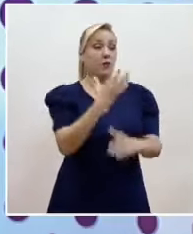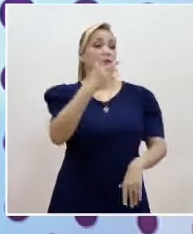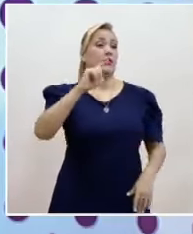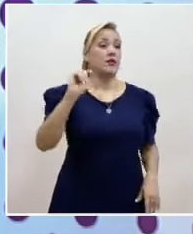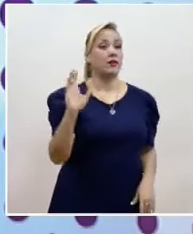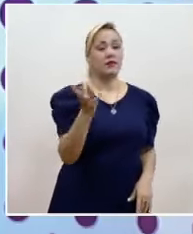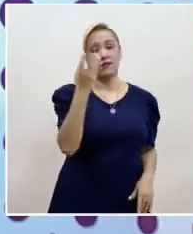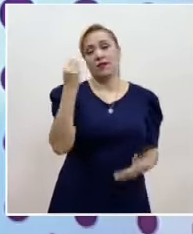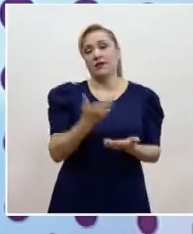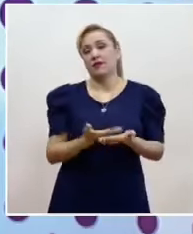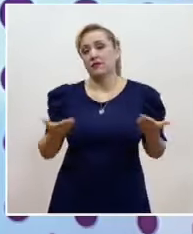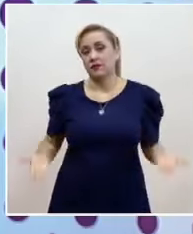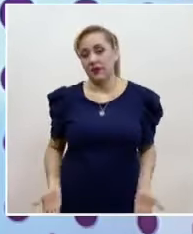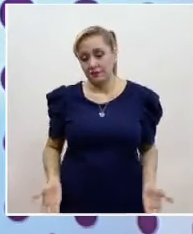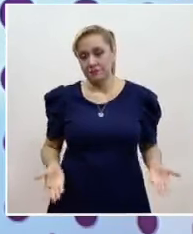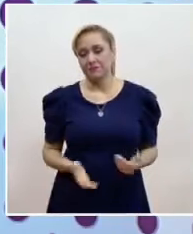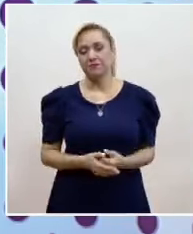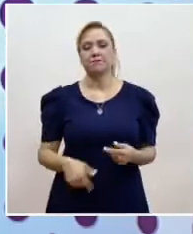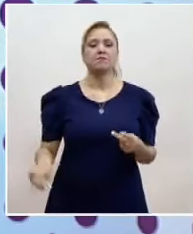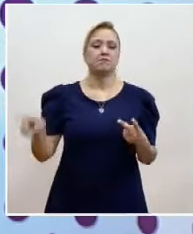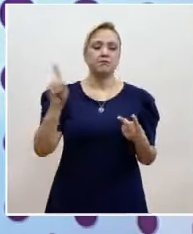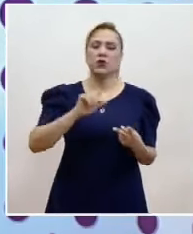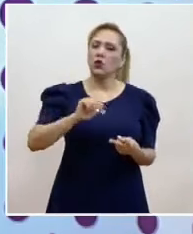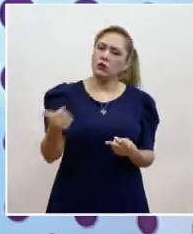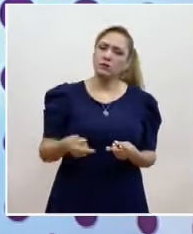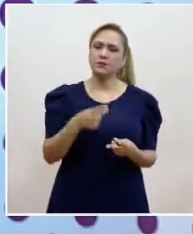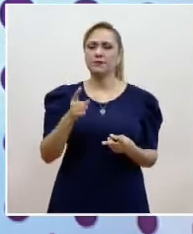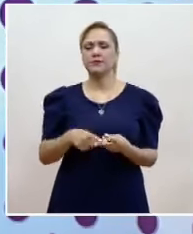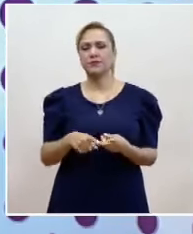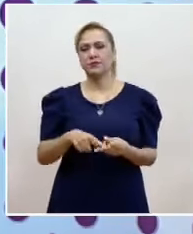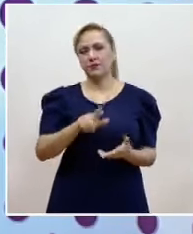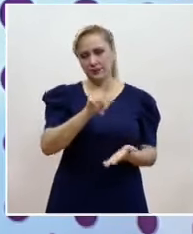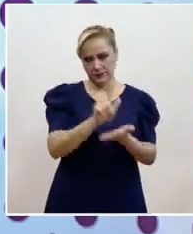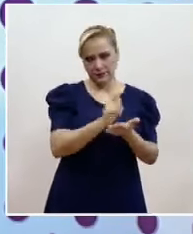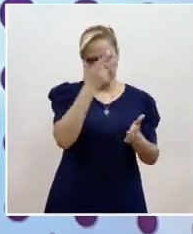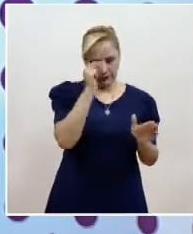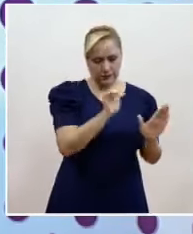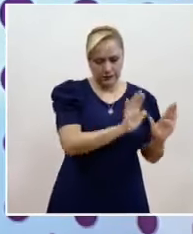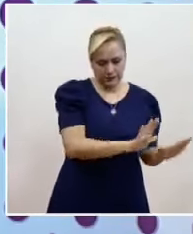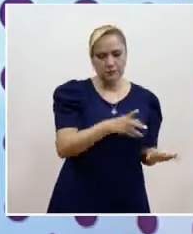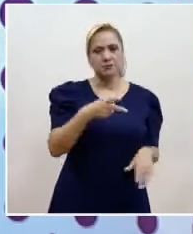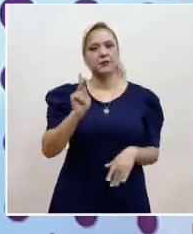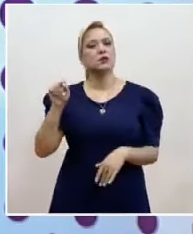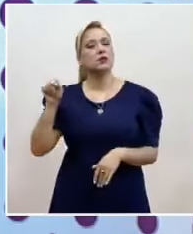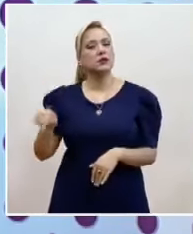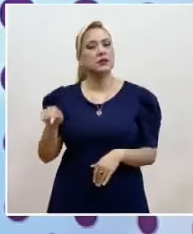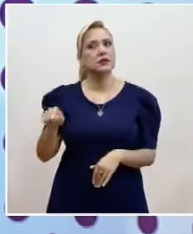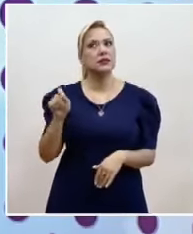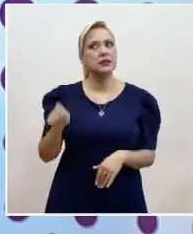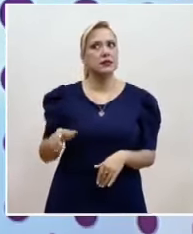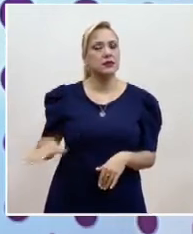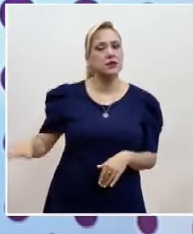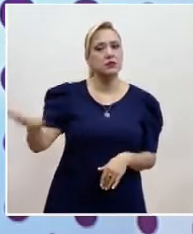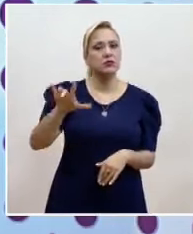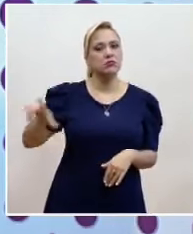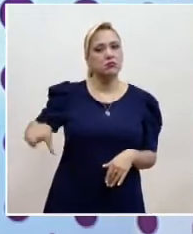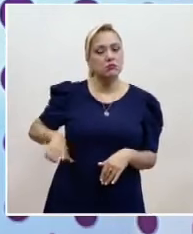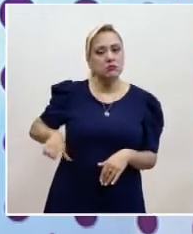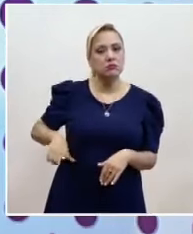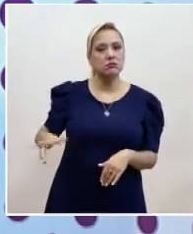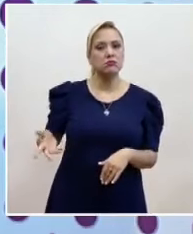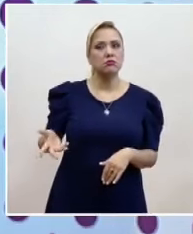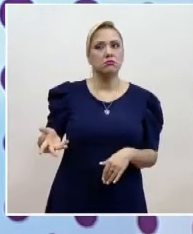actualidad demanda. Y otra, que se aleja un poco del derecho, pero que indudablemente se involucra, es la política pública que se puede